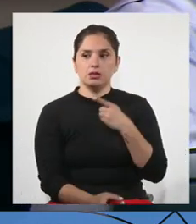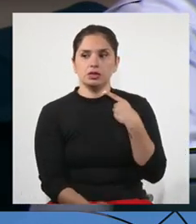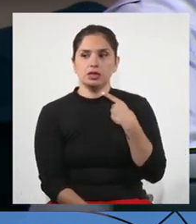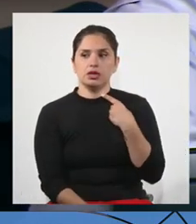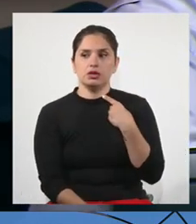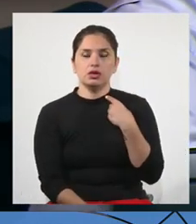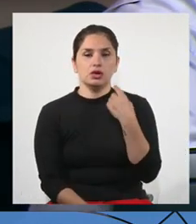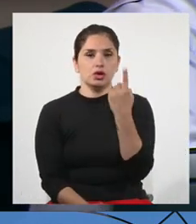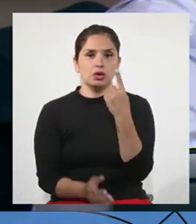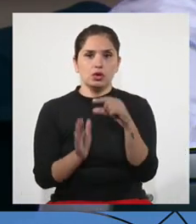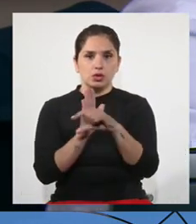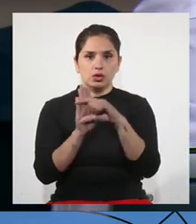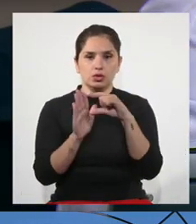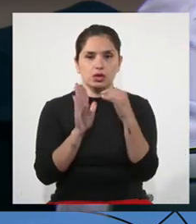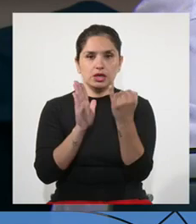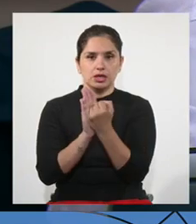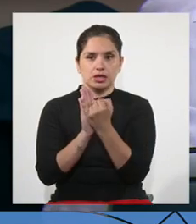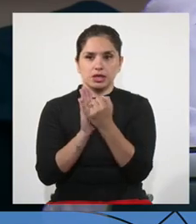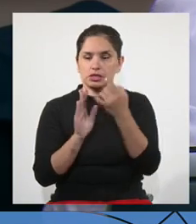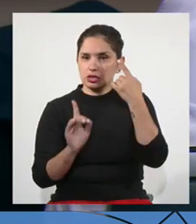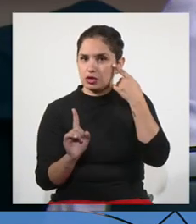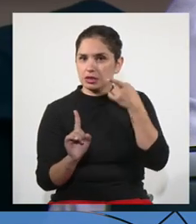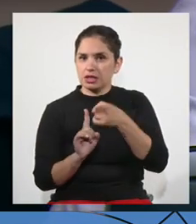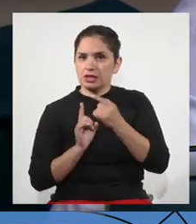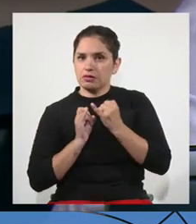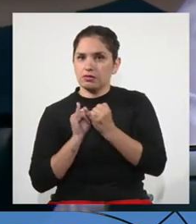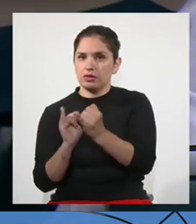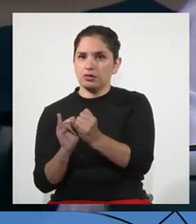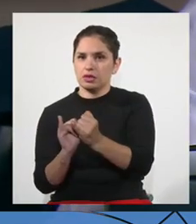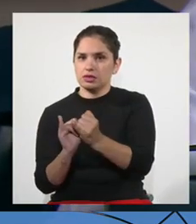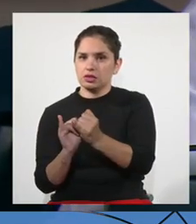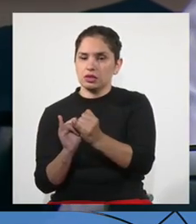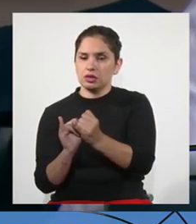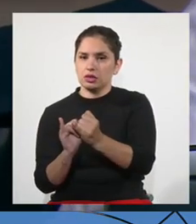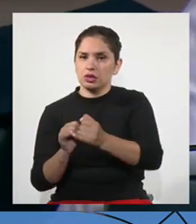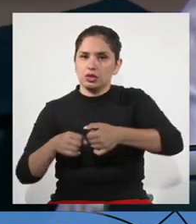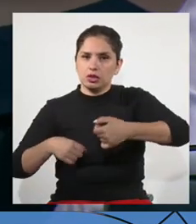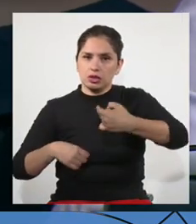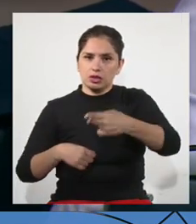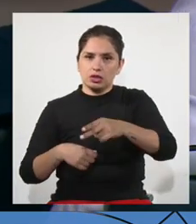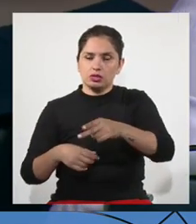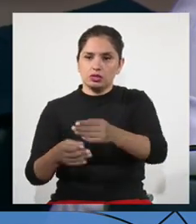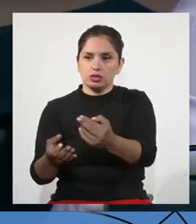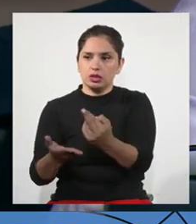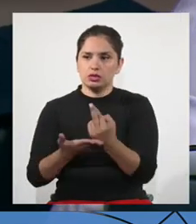una indicación que apunta a entregar información respecto de sus resultados.